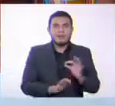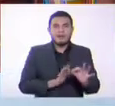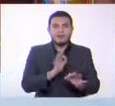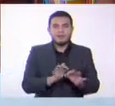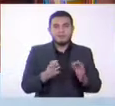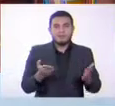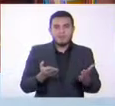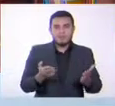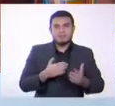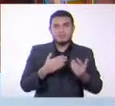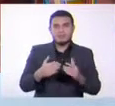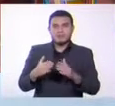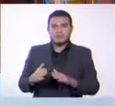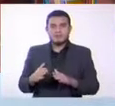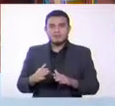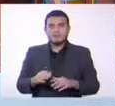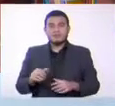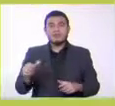diferentes sustancias.